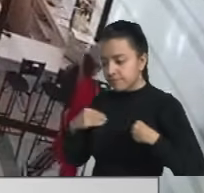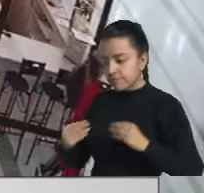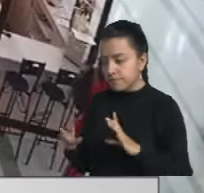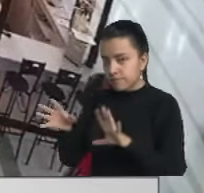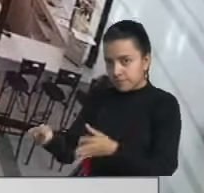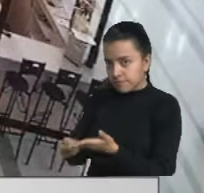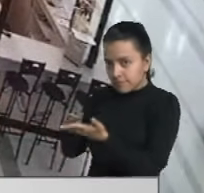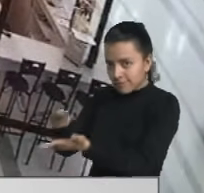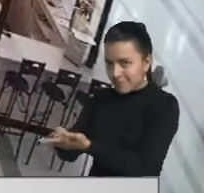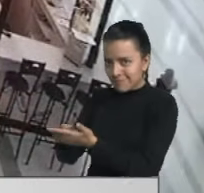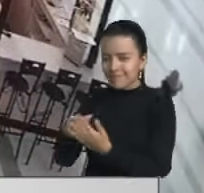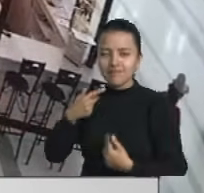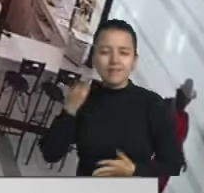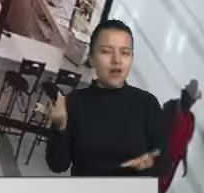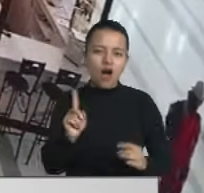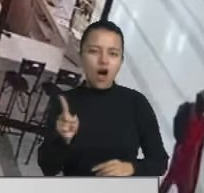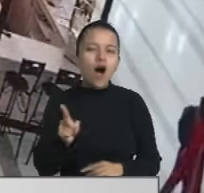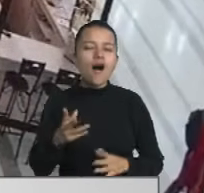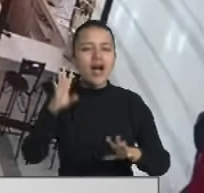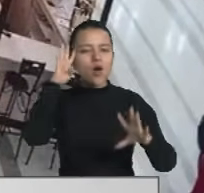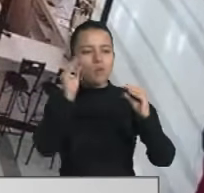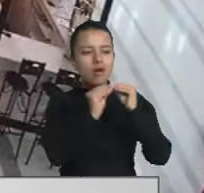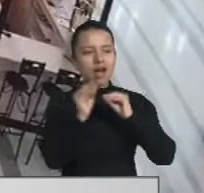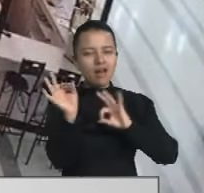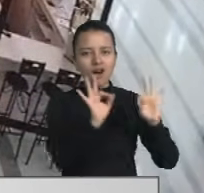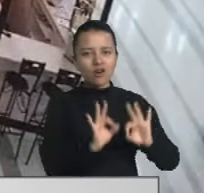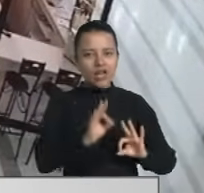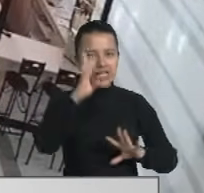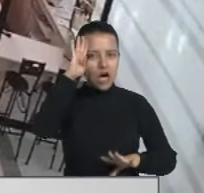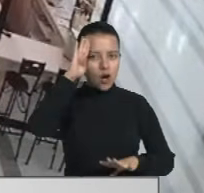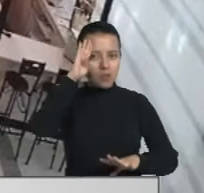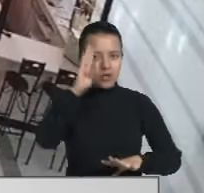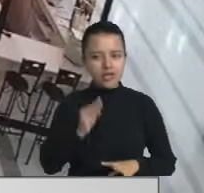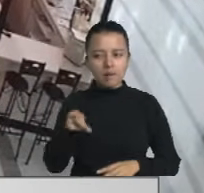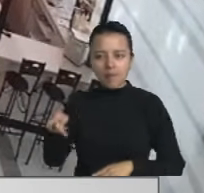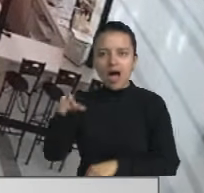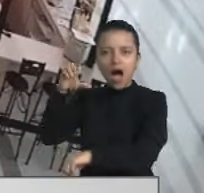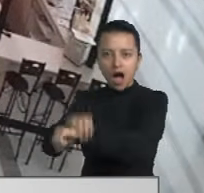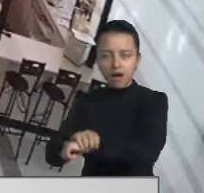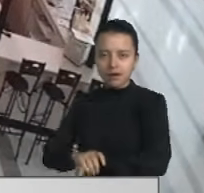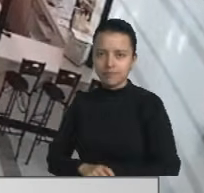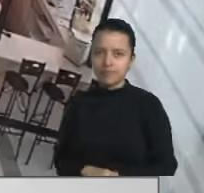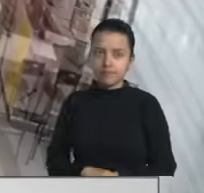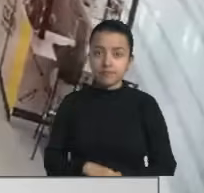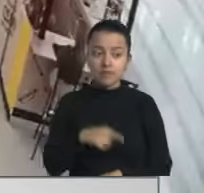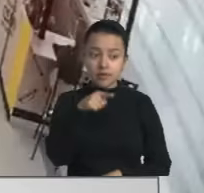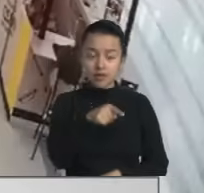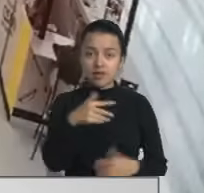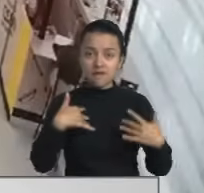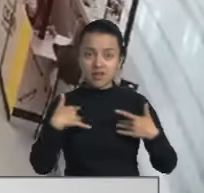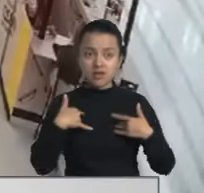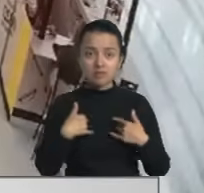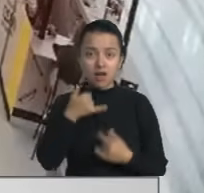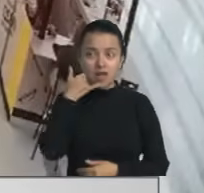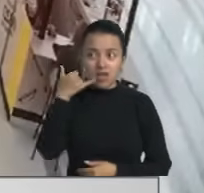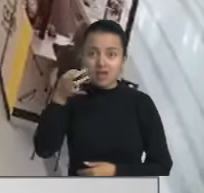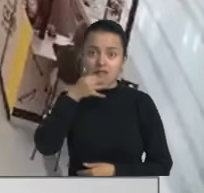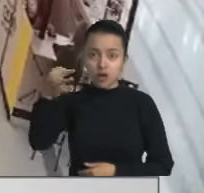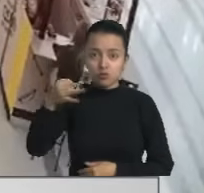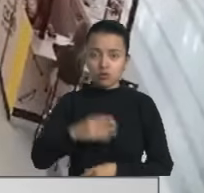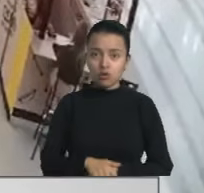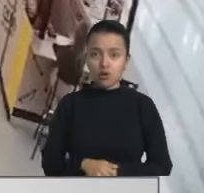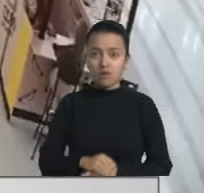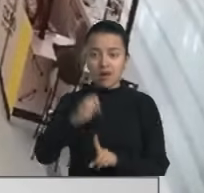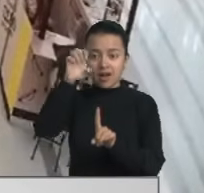e intimidaciones desde el mes de enero, a las que inicialmente había accedido. Sin embargo, semanas después decide contactar a las